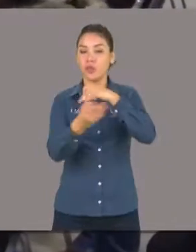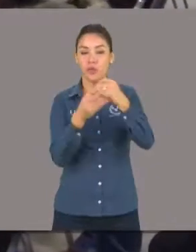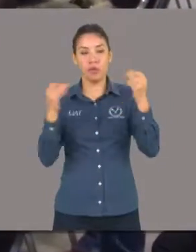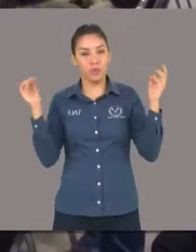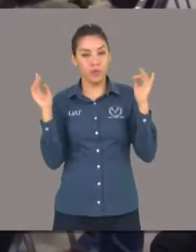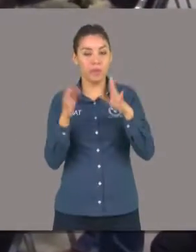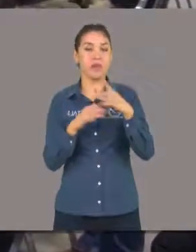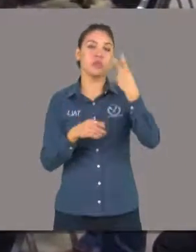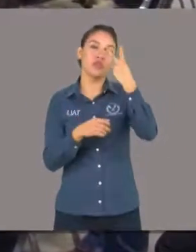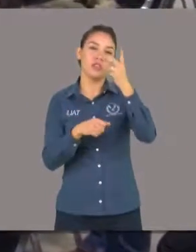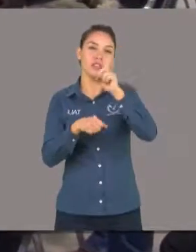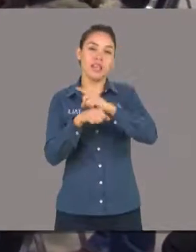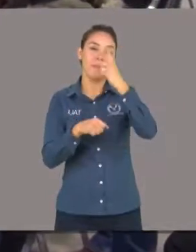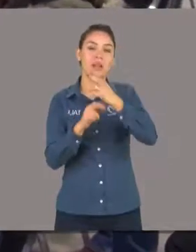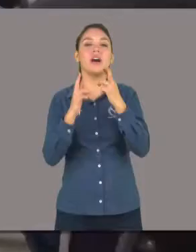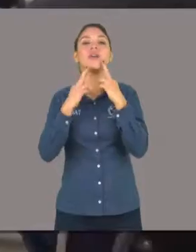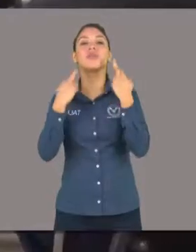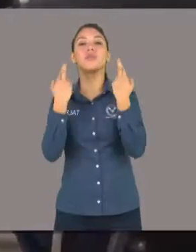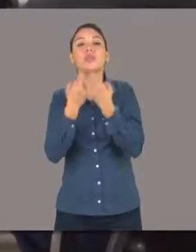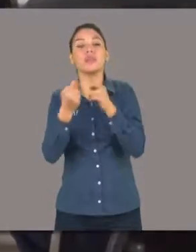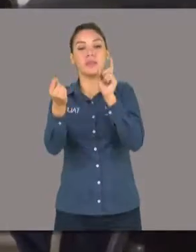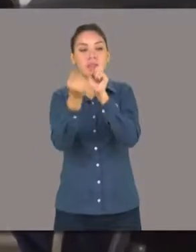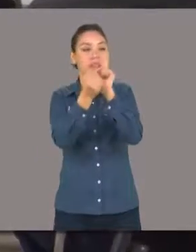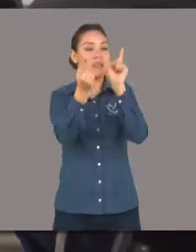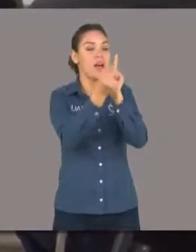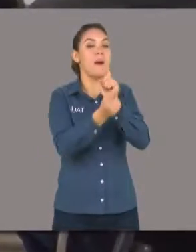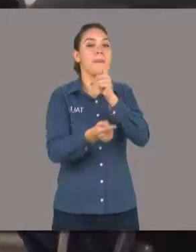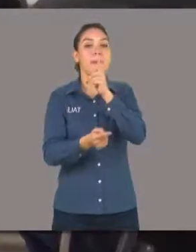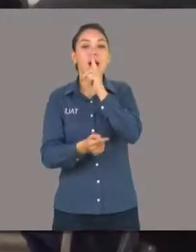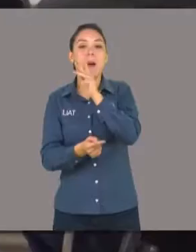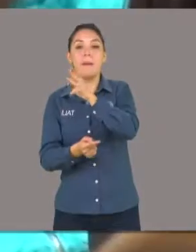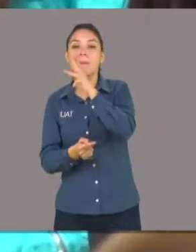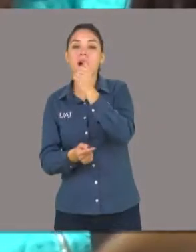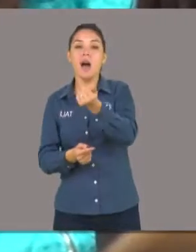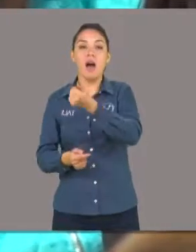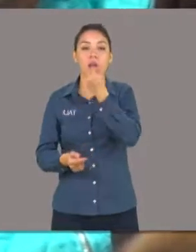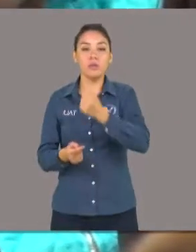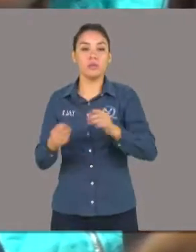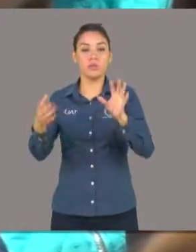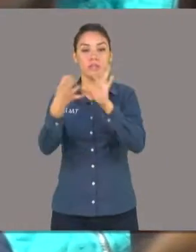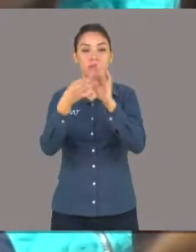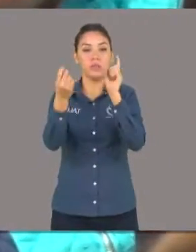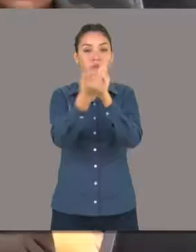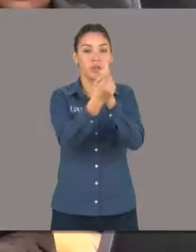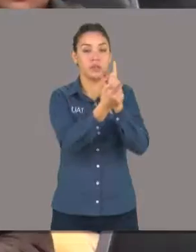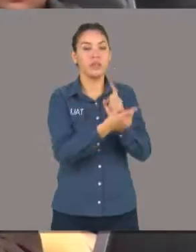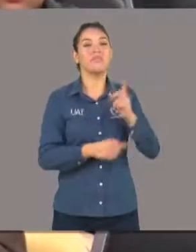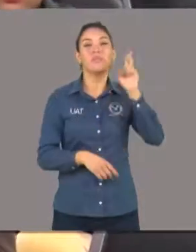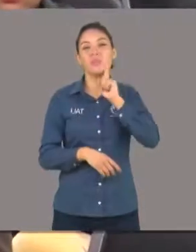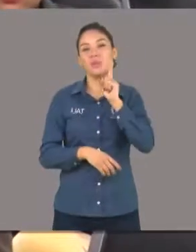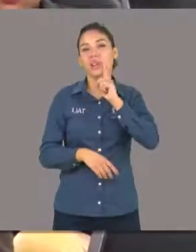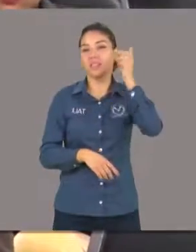durante dos días sostuvieron reuniones de orientación y acercamiento con los nuevos alumnos y sus padres de familia. La directora del CEINA